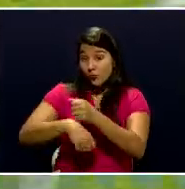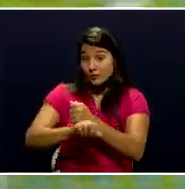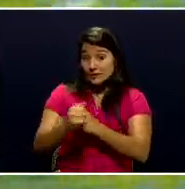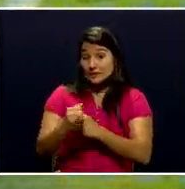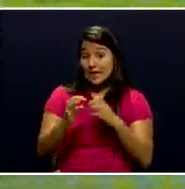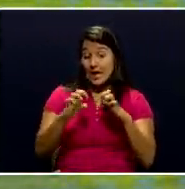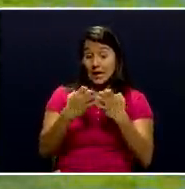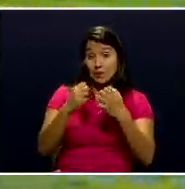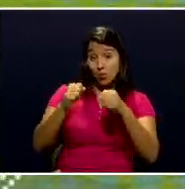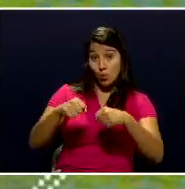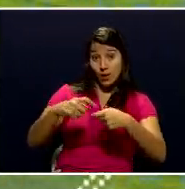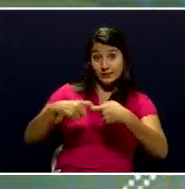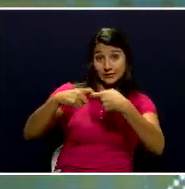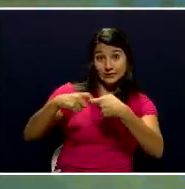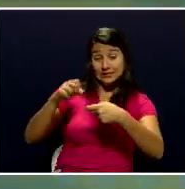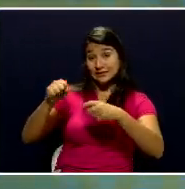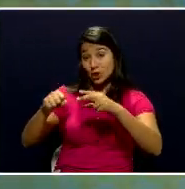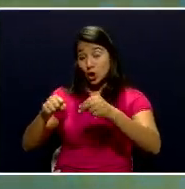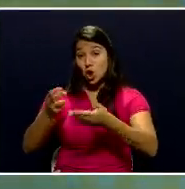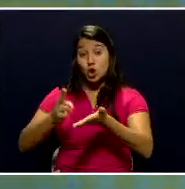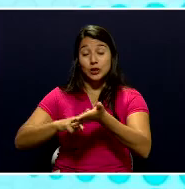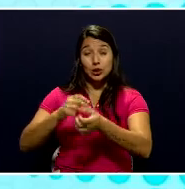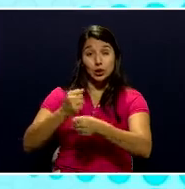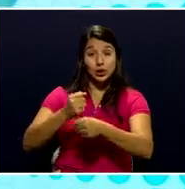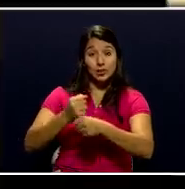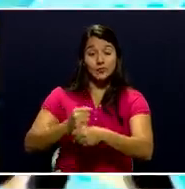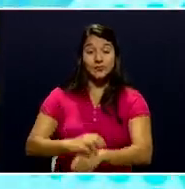los clubes suspenderles su contrato laboral.